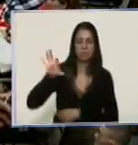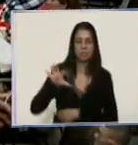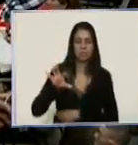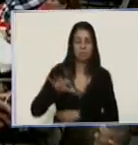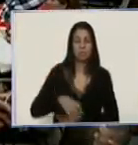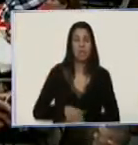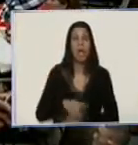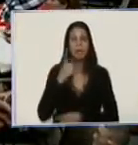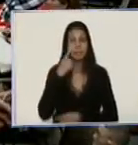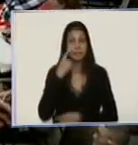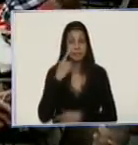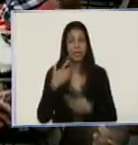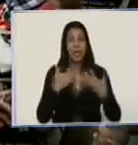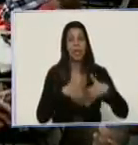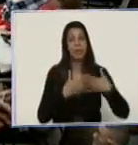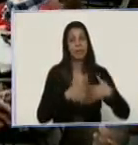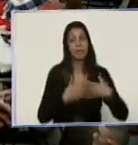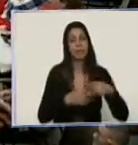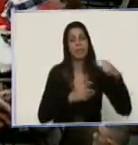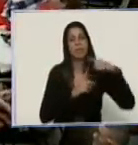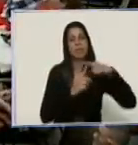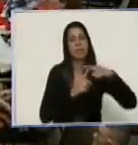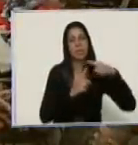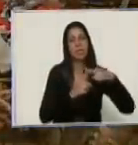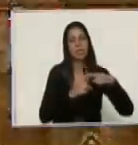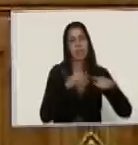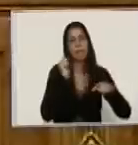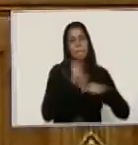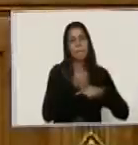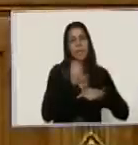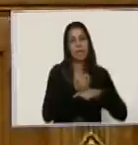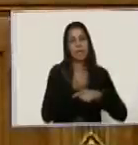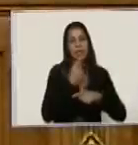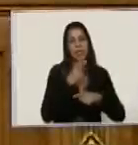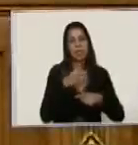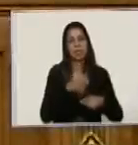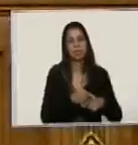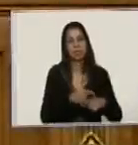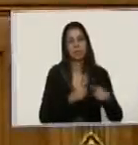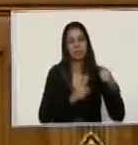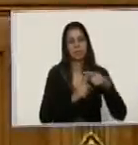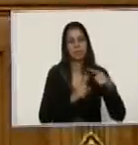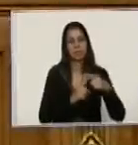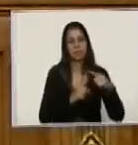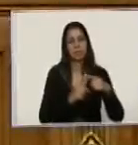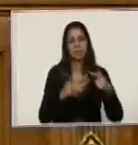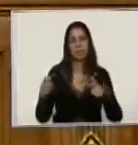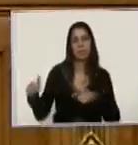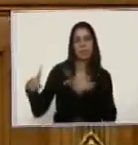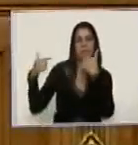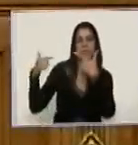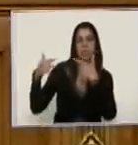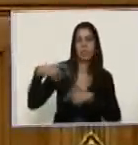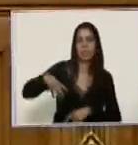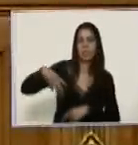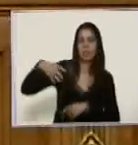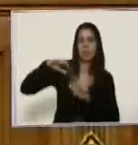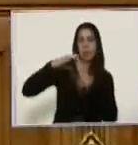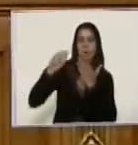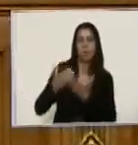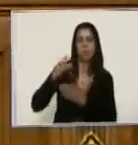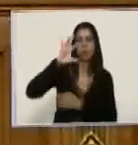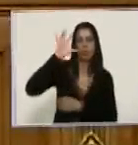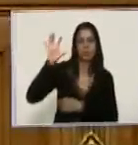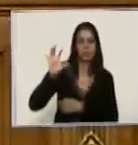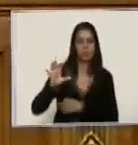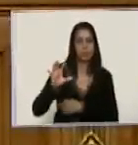O sea, la petrolera del Táchira, empresa nacional minera, petrolera del Táchira, se enfrentó a la burguesía mundial y